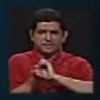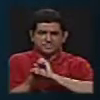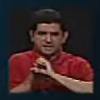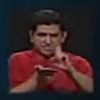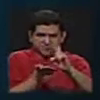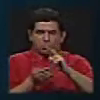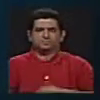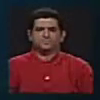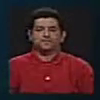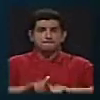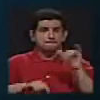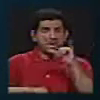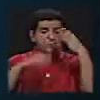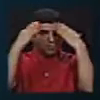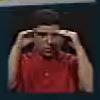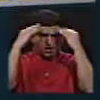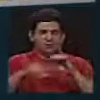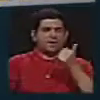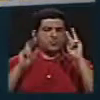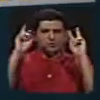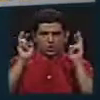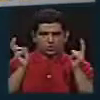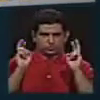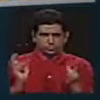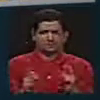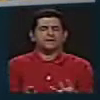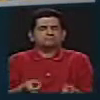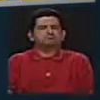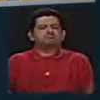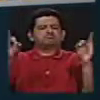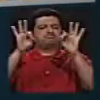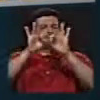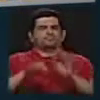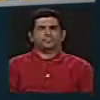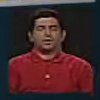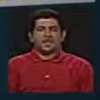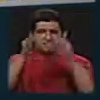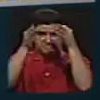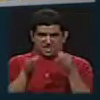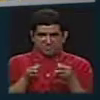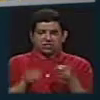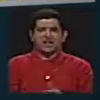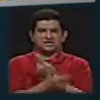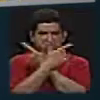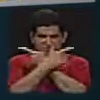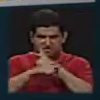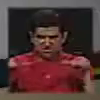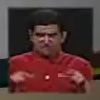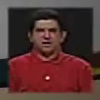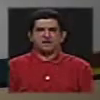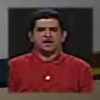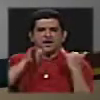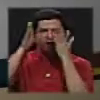Ramón. Pero también le informamos de otros temas muy relevantes. Los tribunales absuelven a